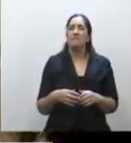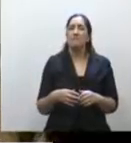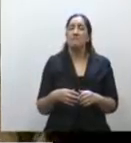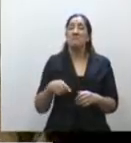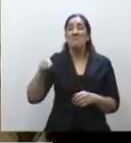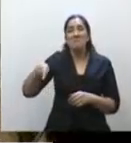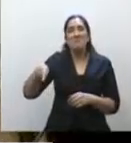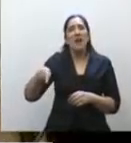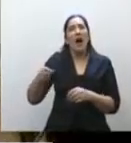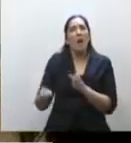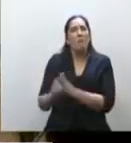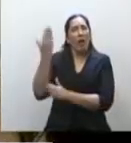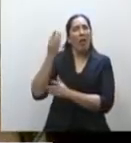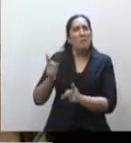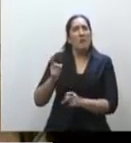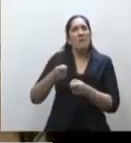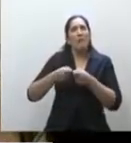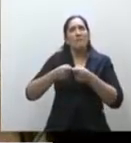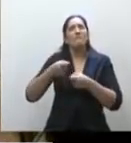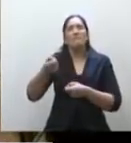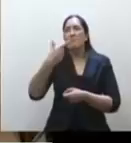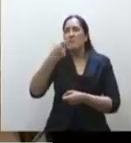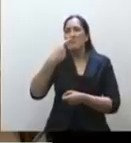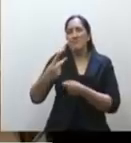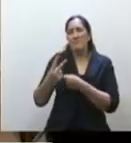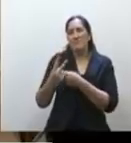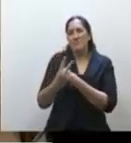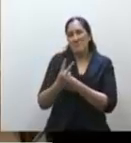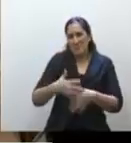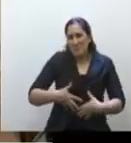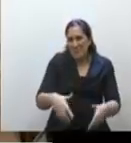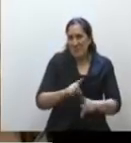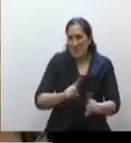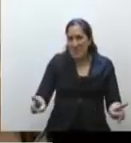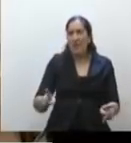surgía la pastilla anticonceptiva, la minifalda, Woodstock,